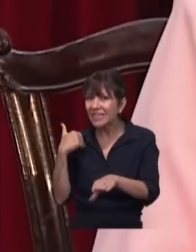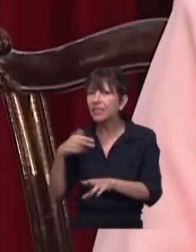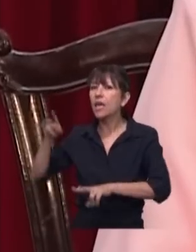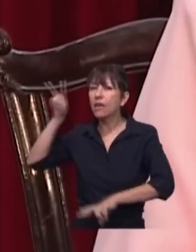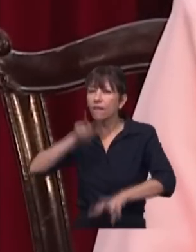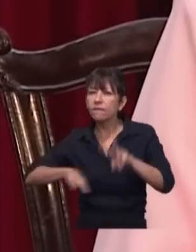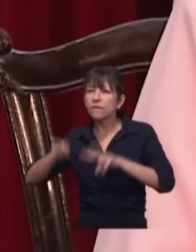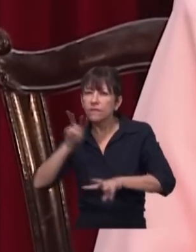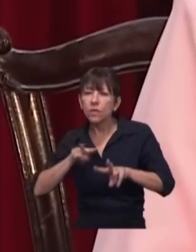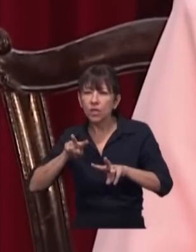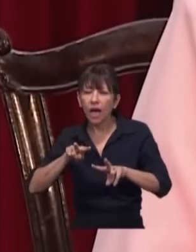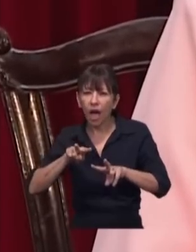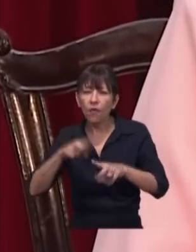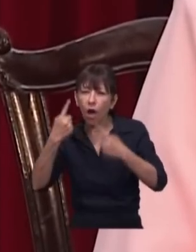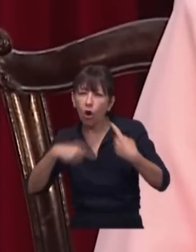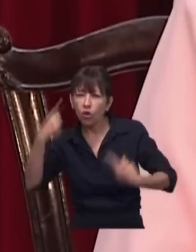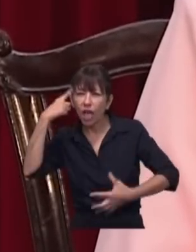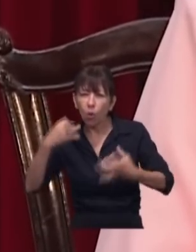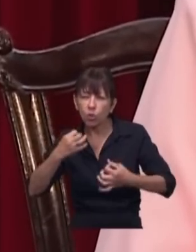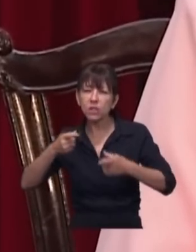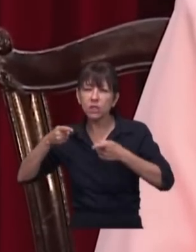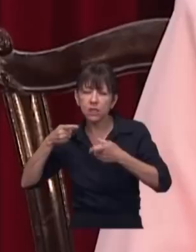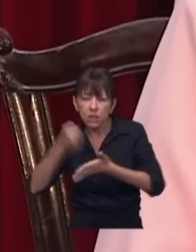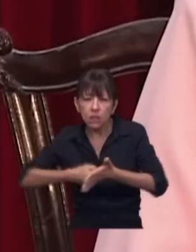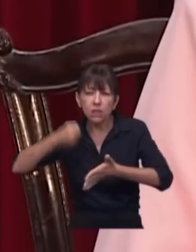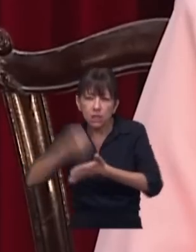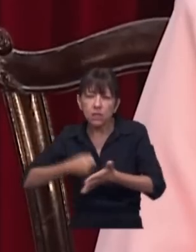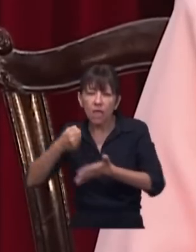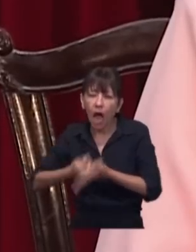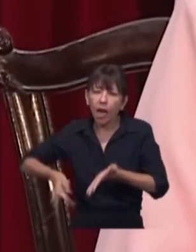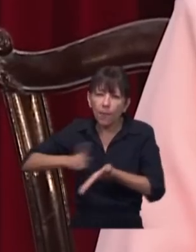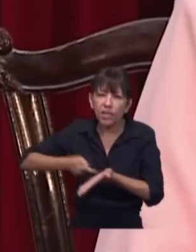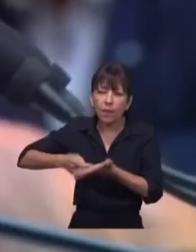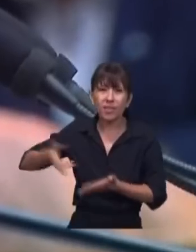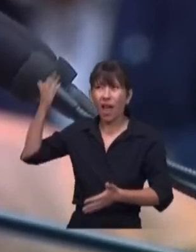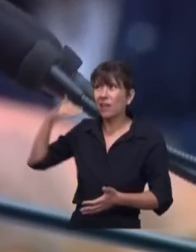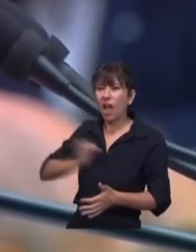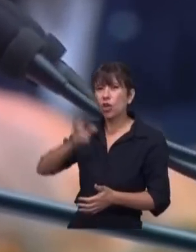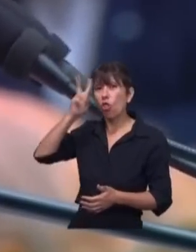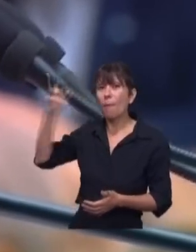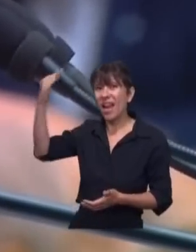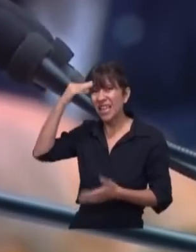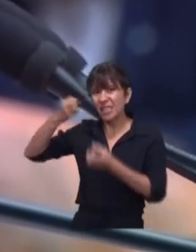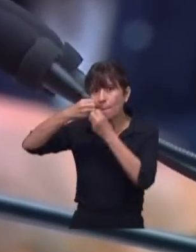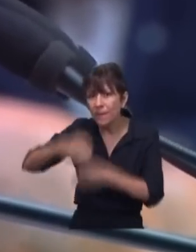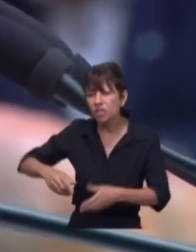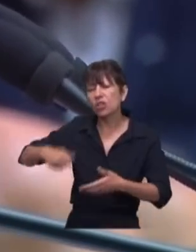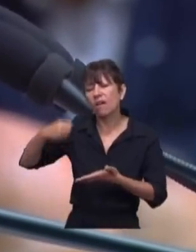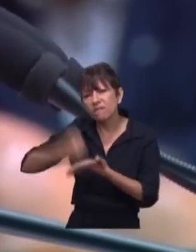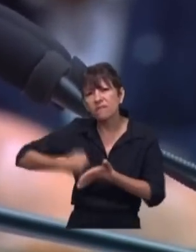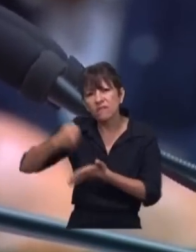interpretaciones jurisprudenciales que desde el año 2015 vienen repitiéndose y que contradicen los